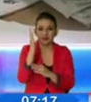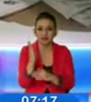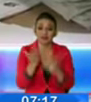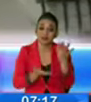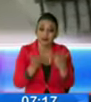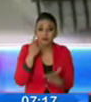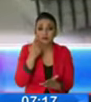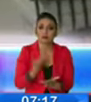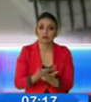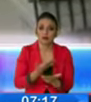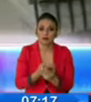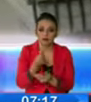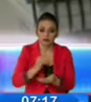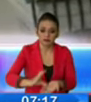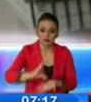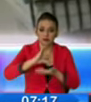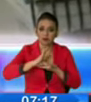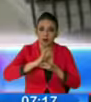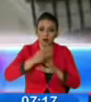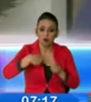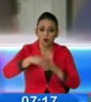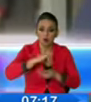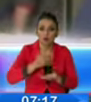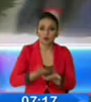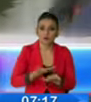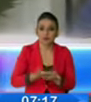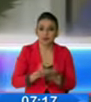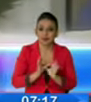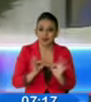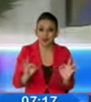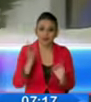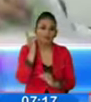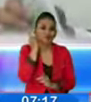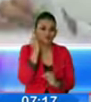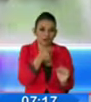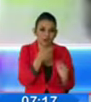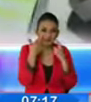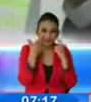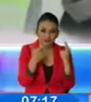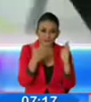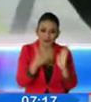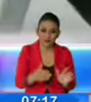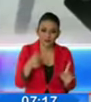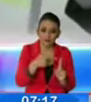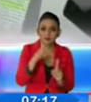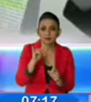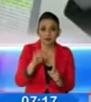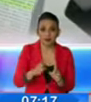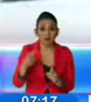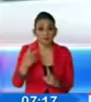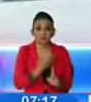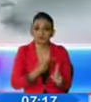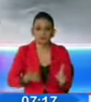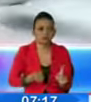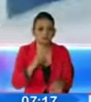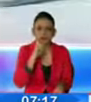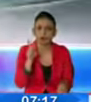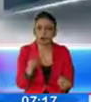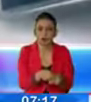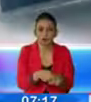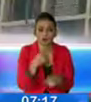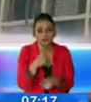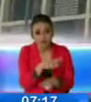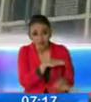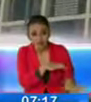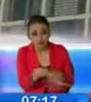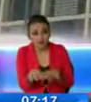presunto delito de asociación ilícita llevado a cabo por la fiscal Diana Salazar fue cuestionado por el segundo mandatario, quien desestimó las